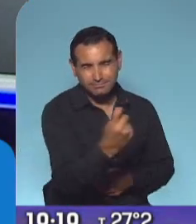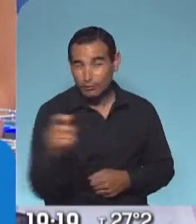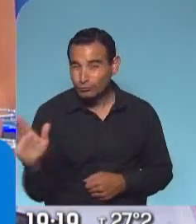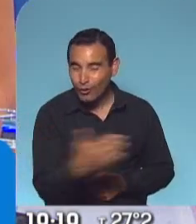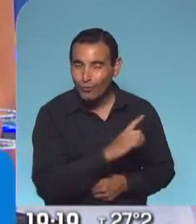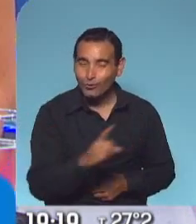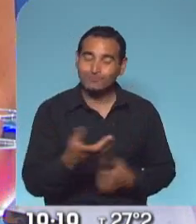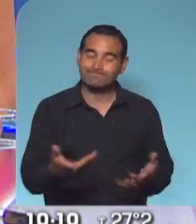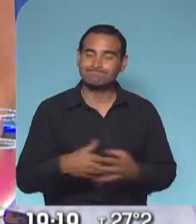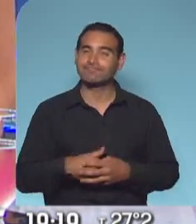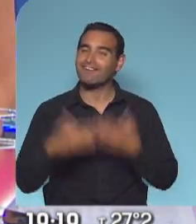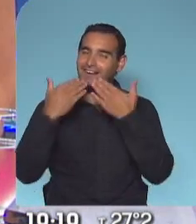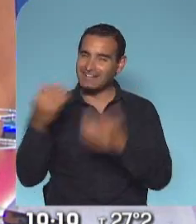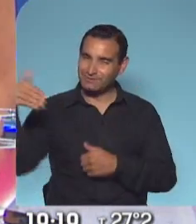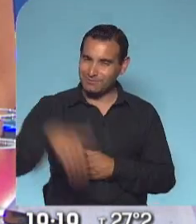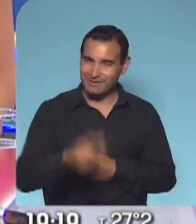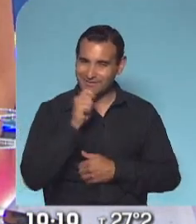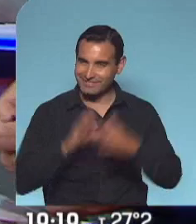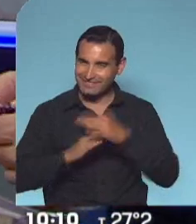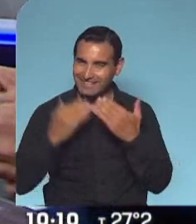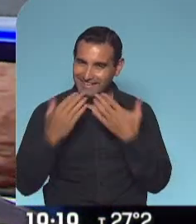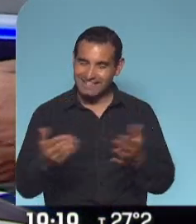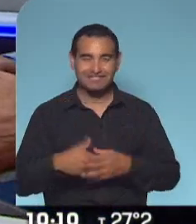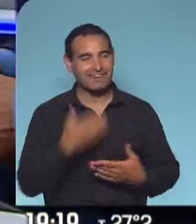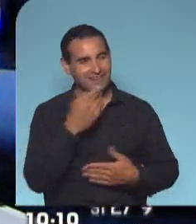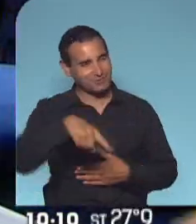Doctor, gracias por haber venido a esta edición central, muy amable. Gracias a Gracias. ustedes por Un placer. invitarme.